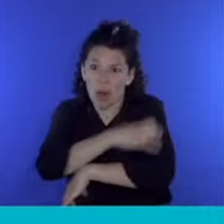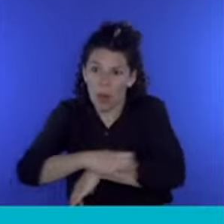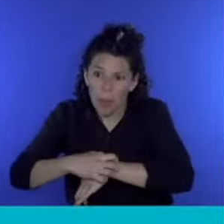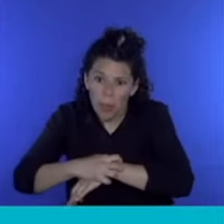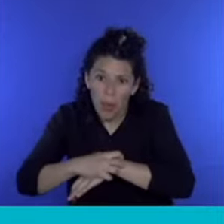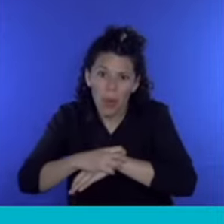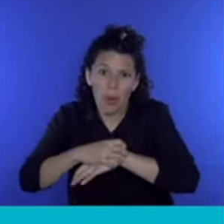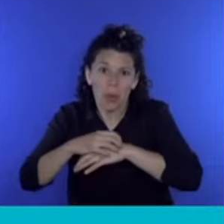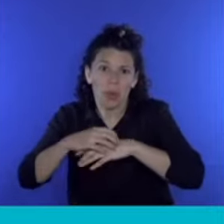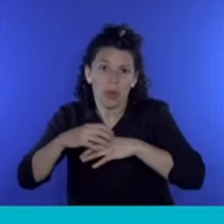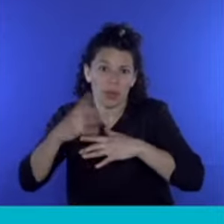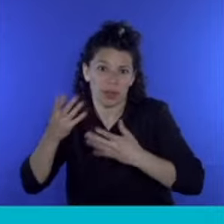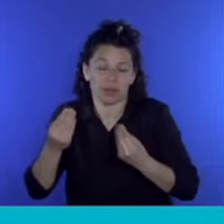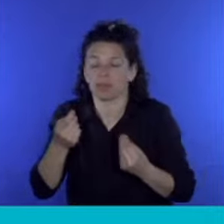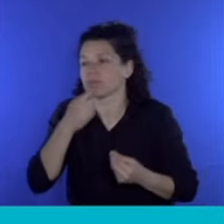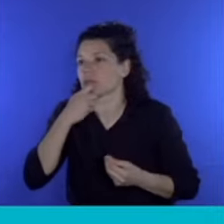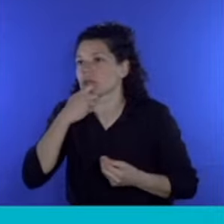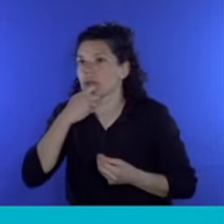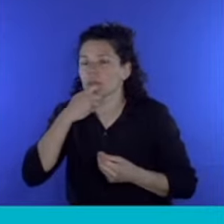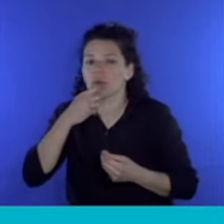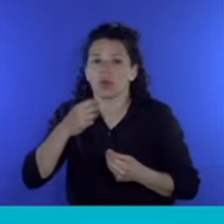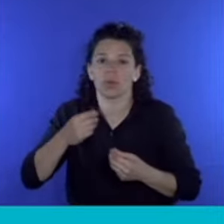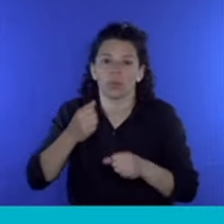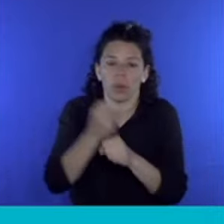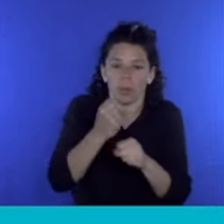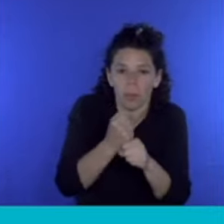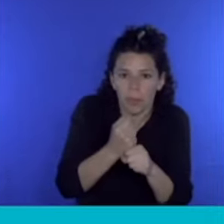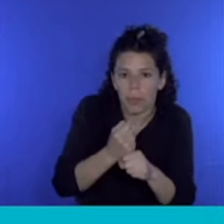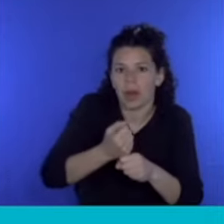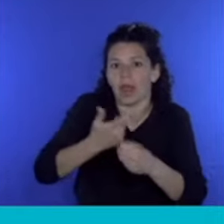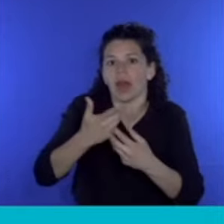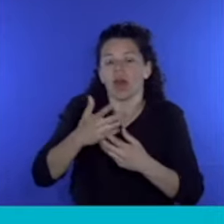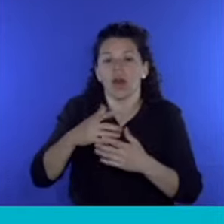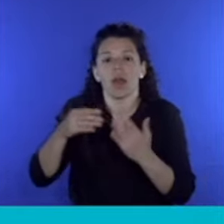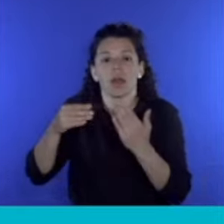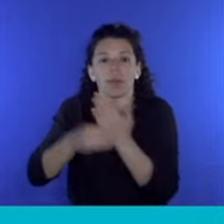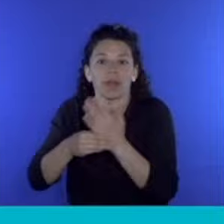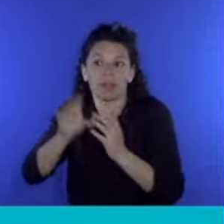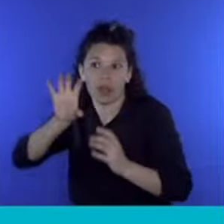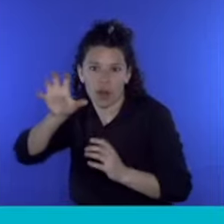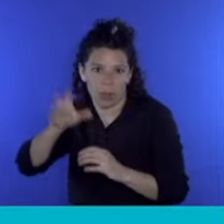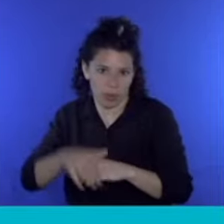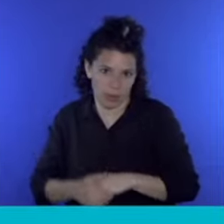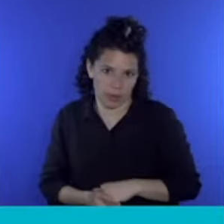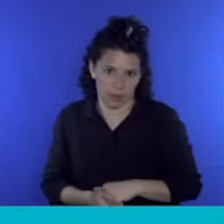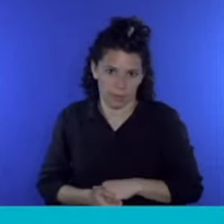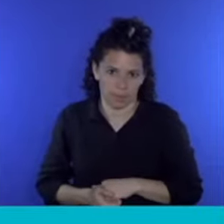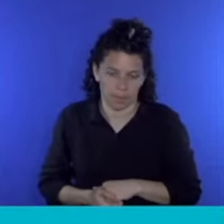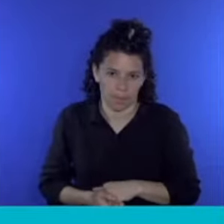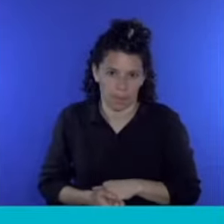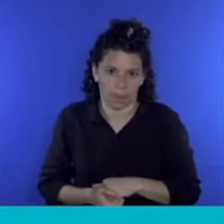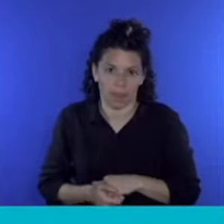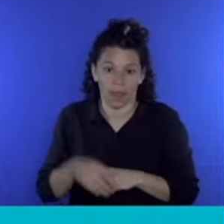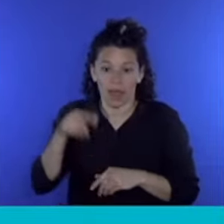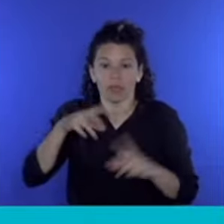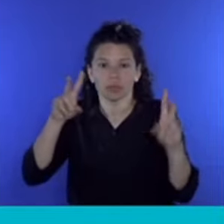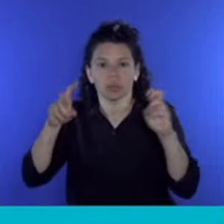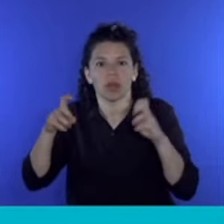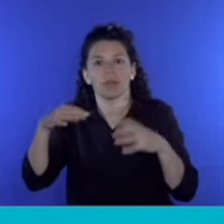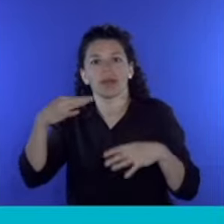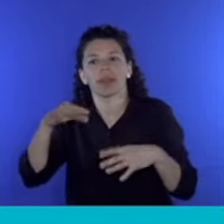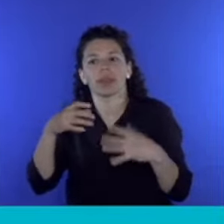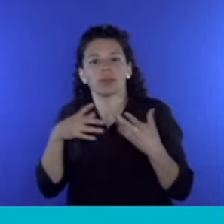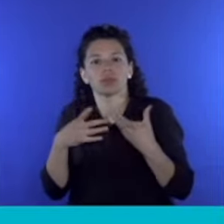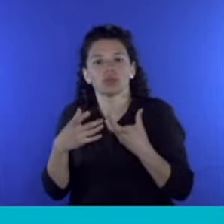agregaríamos, por ejemplo, empleados de los ministerios de la provincia, ni hablar de los municipales. Entonces tenemos un problema que tenemos que discutir cómo enfrentar. Y